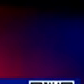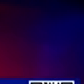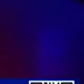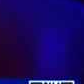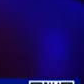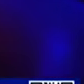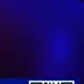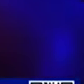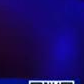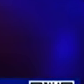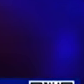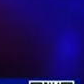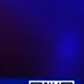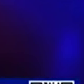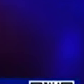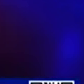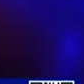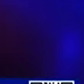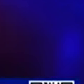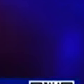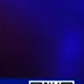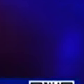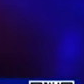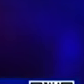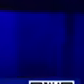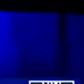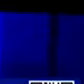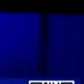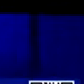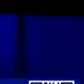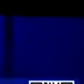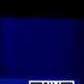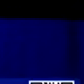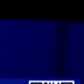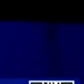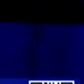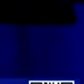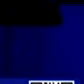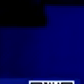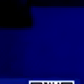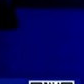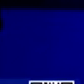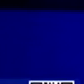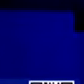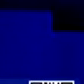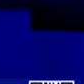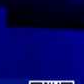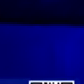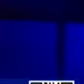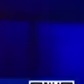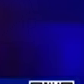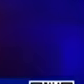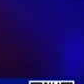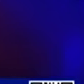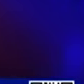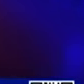o cultural o simplemente alienación. Estaremos hablando de este tema hoy.